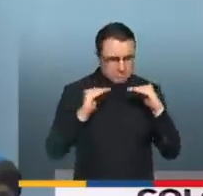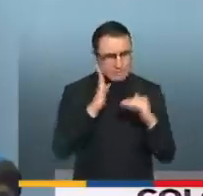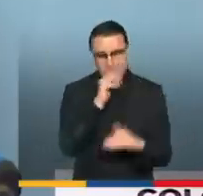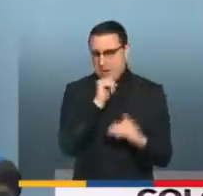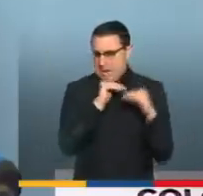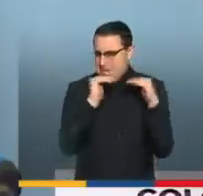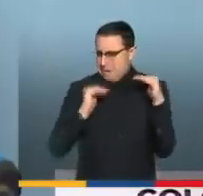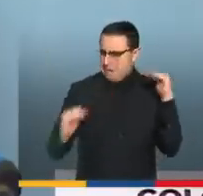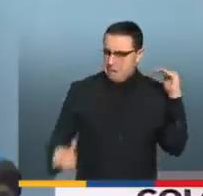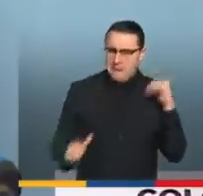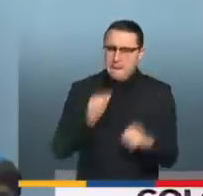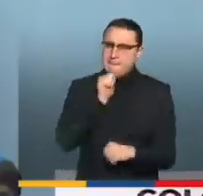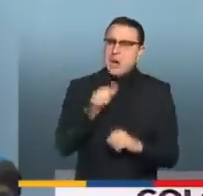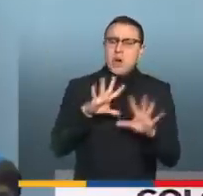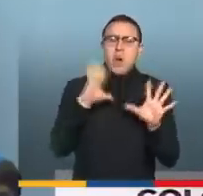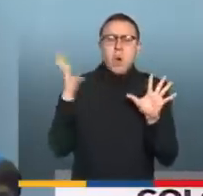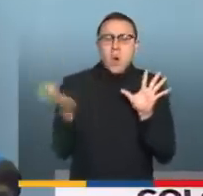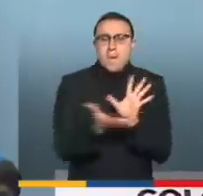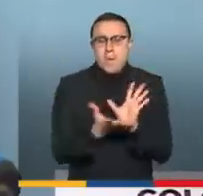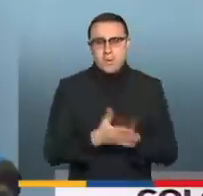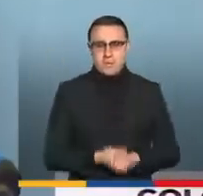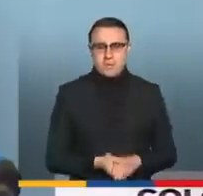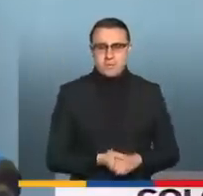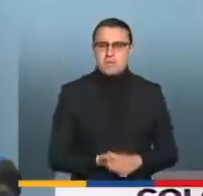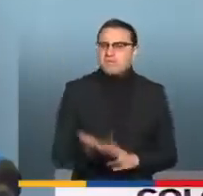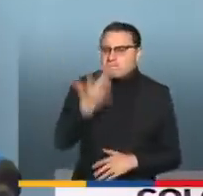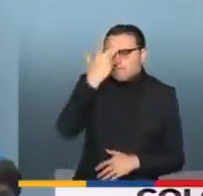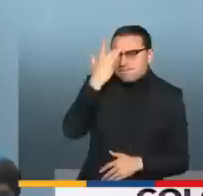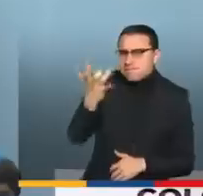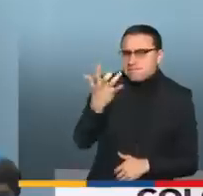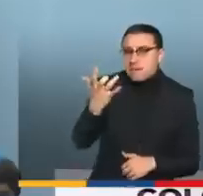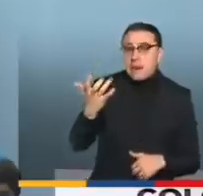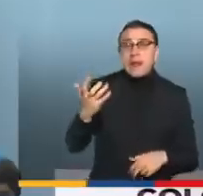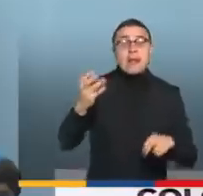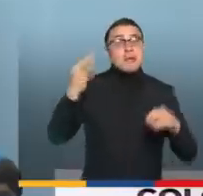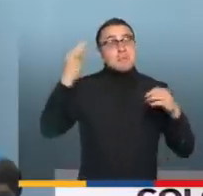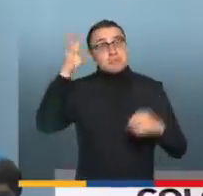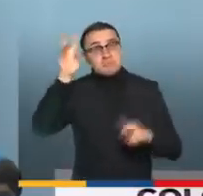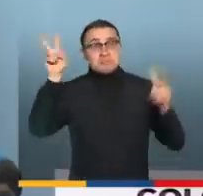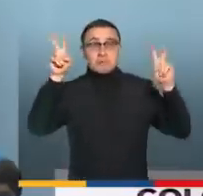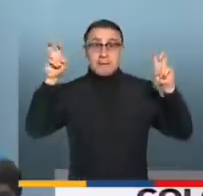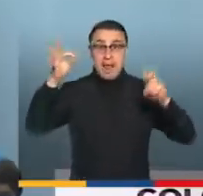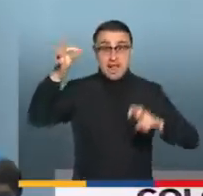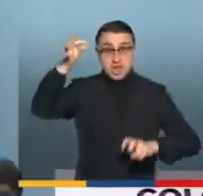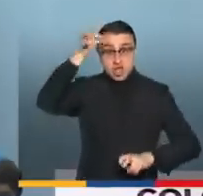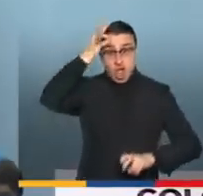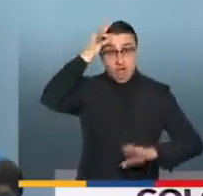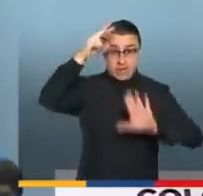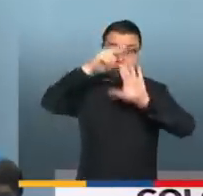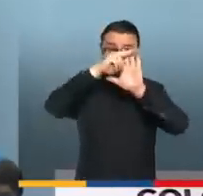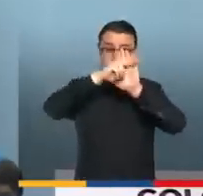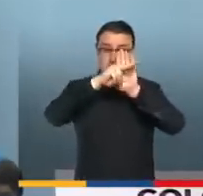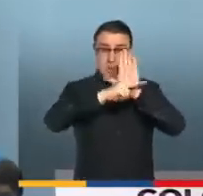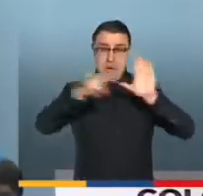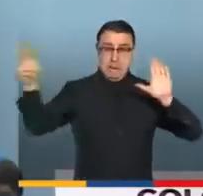Quizás por un problema que tiene que ver con la política antidrogas, la más violenta.